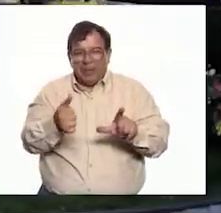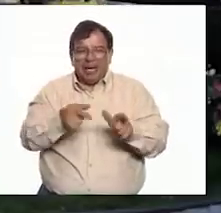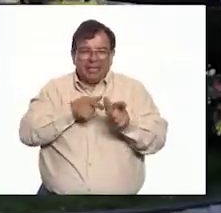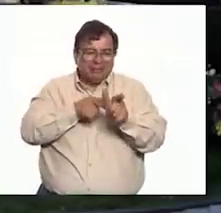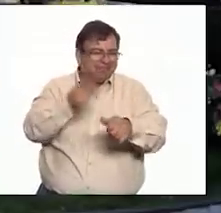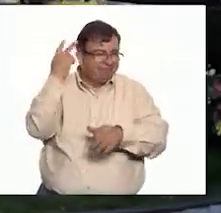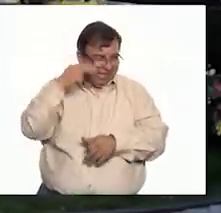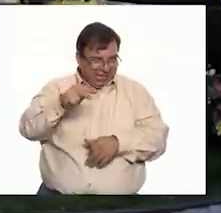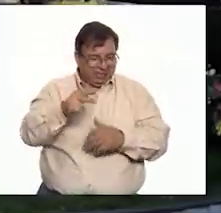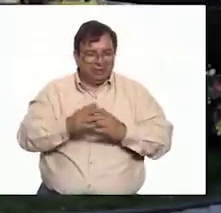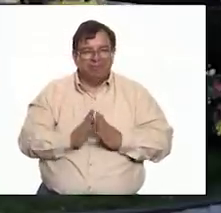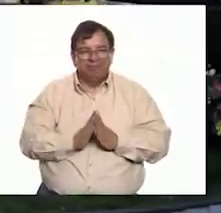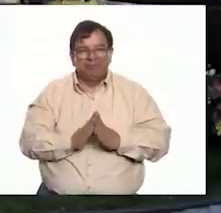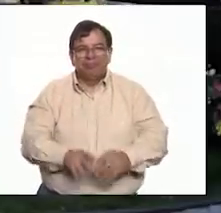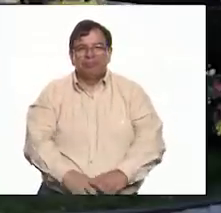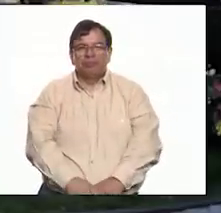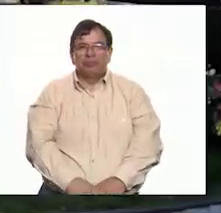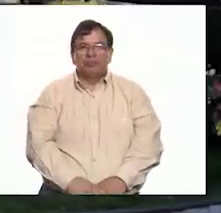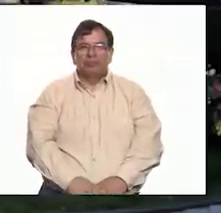viajando.